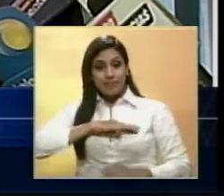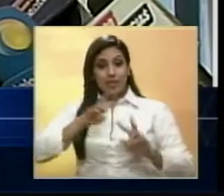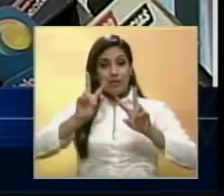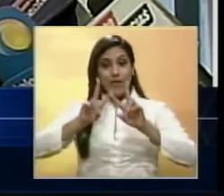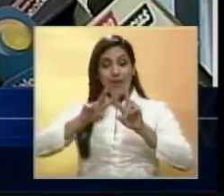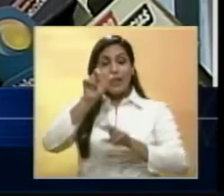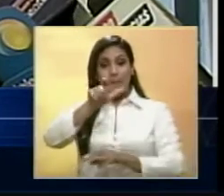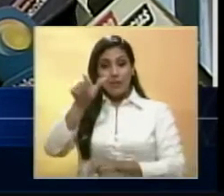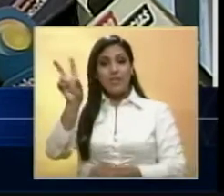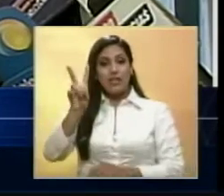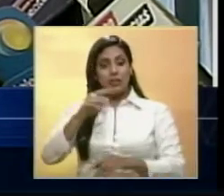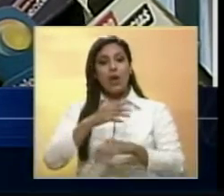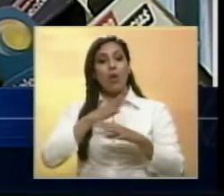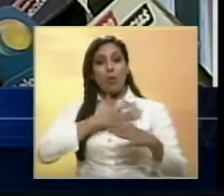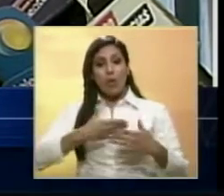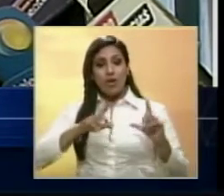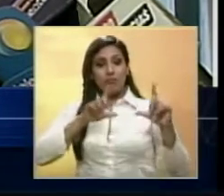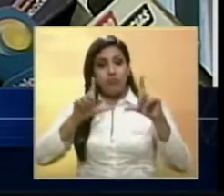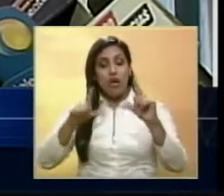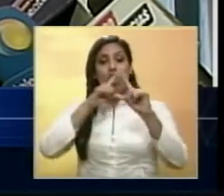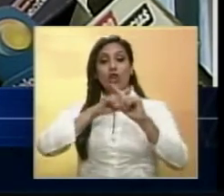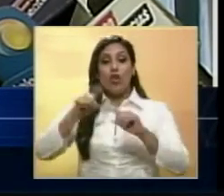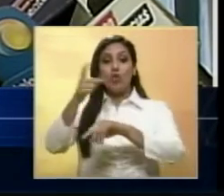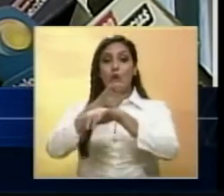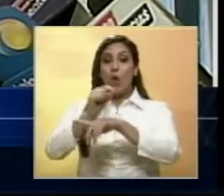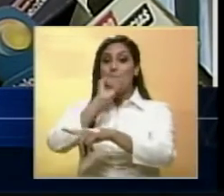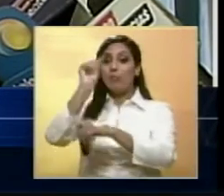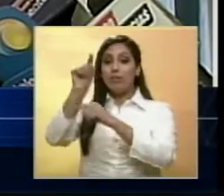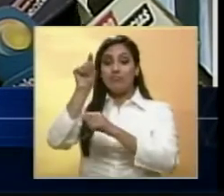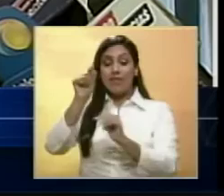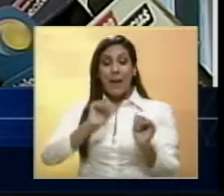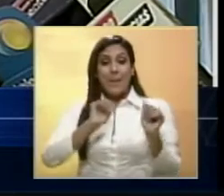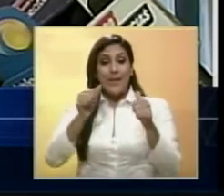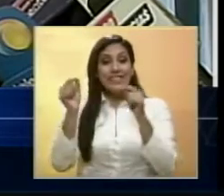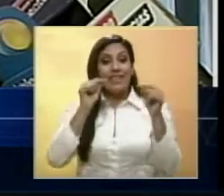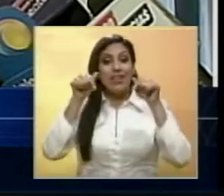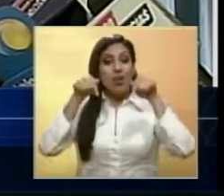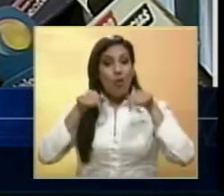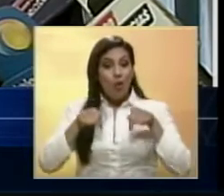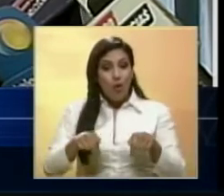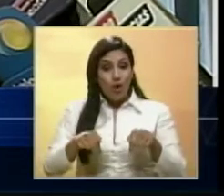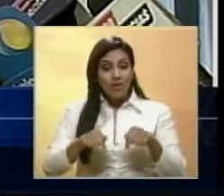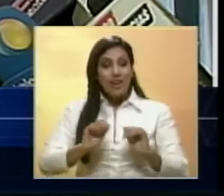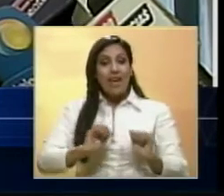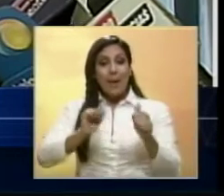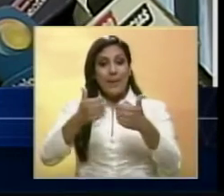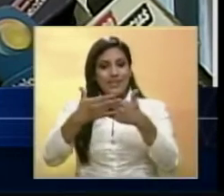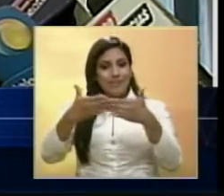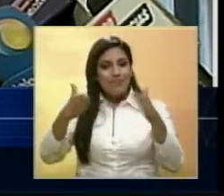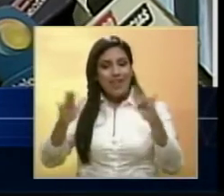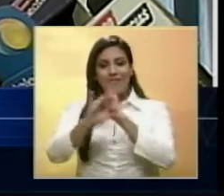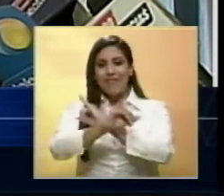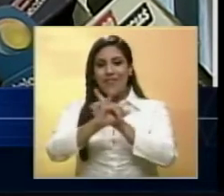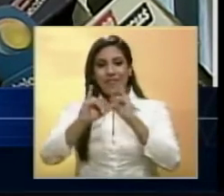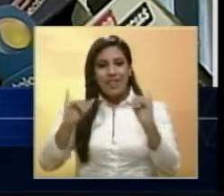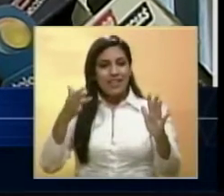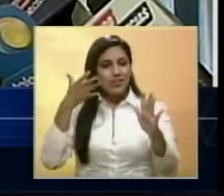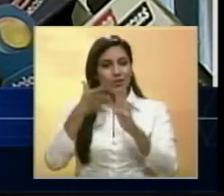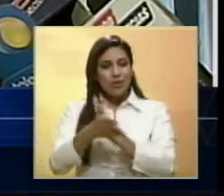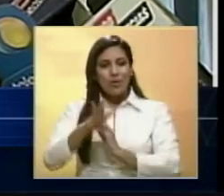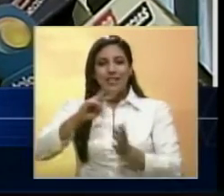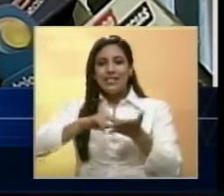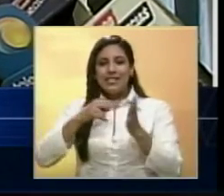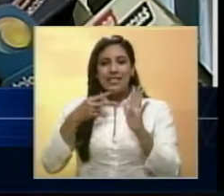en las próximas horas, y para exhortar al gobierno a que a partir del debate de hoy se abran las puertas definitivamente a